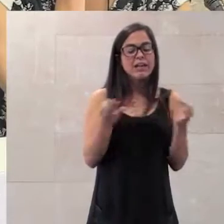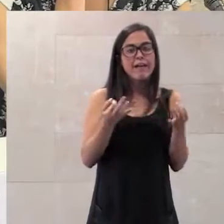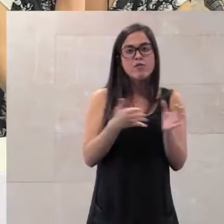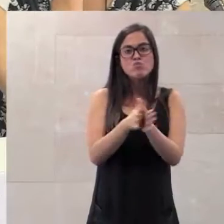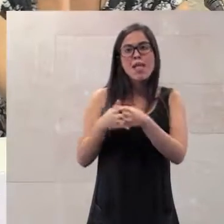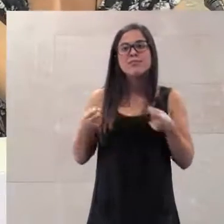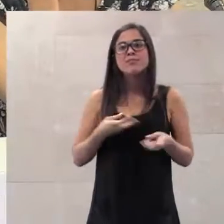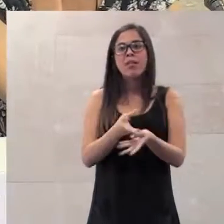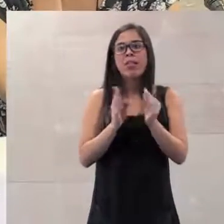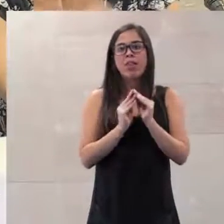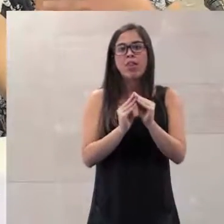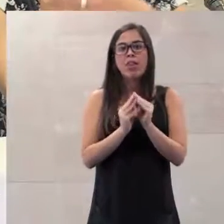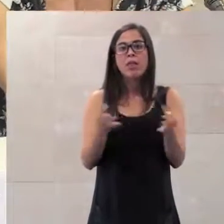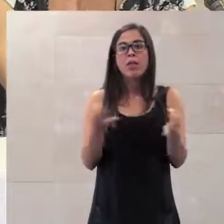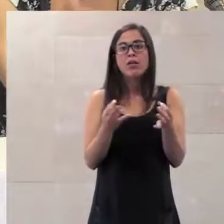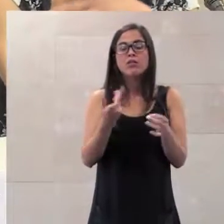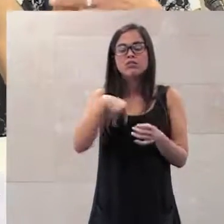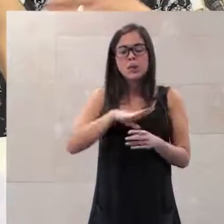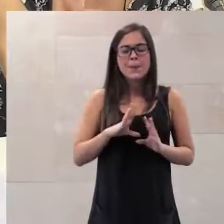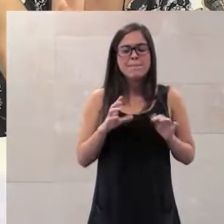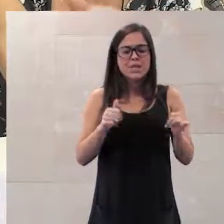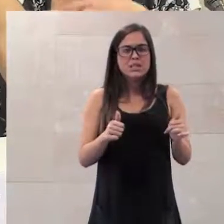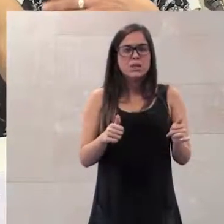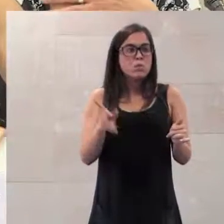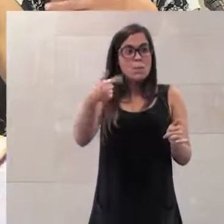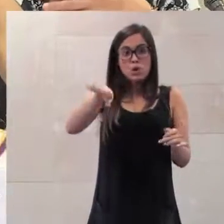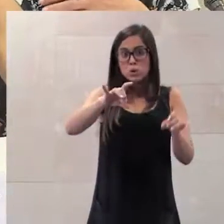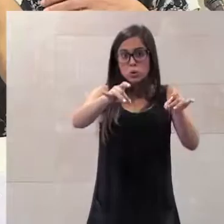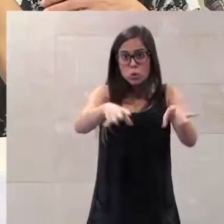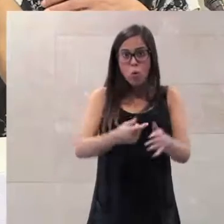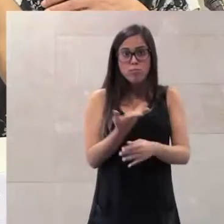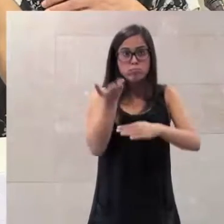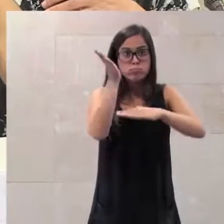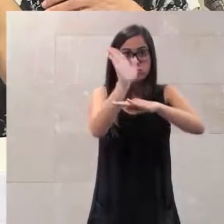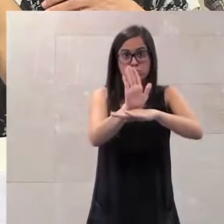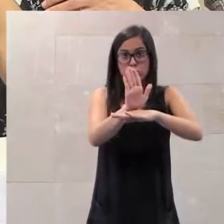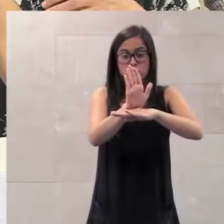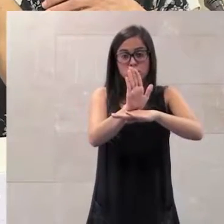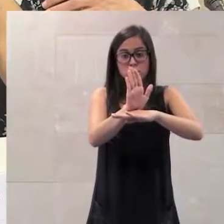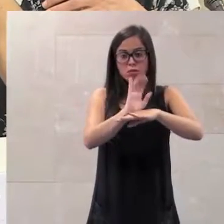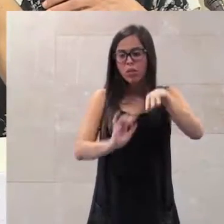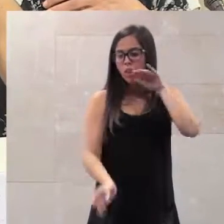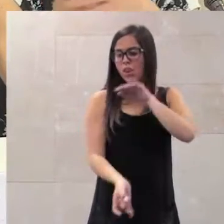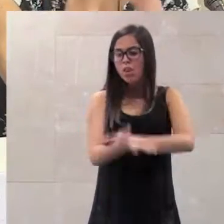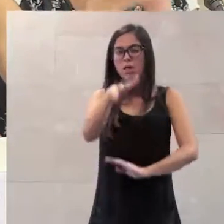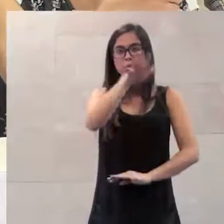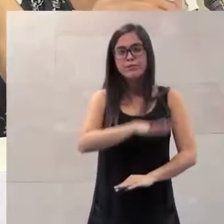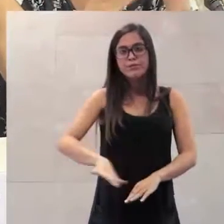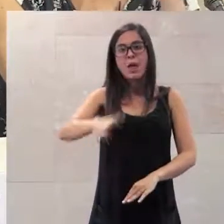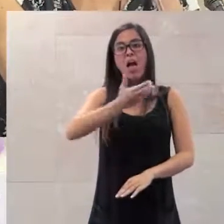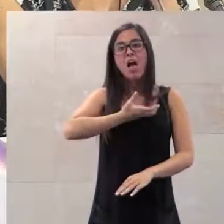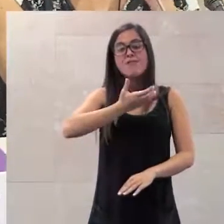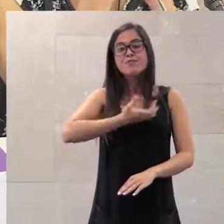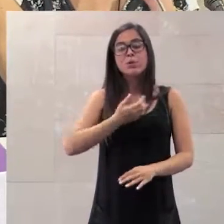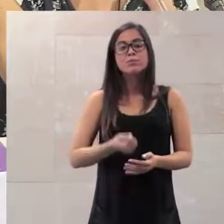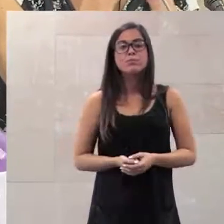compañeras. Y empezamos, yo creo que un poco como empezáis aquí, ¿no?, con una propuesta que nació del ayuntamiento.